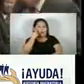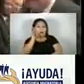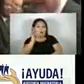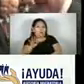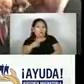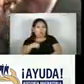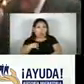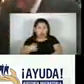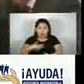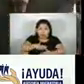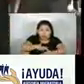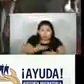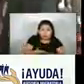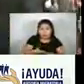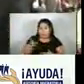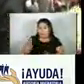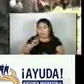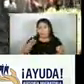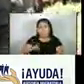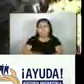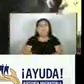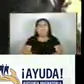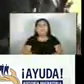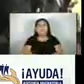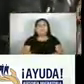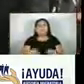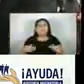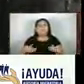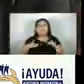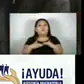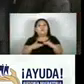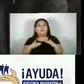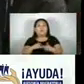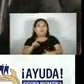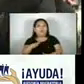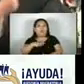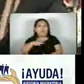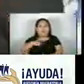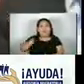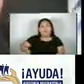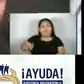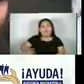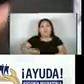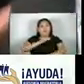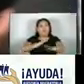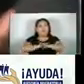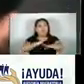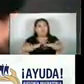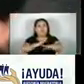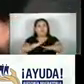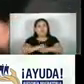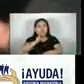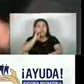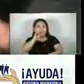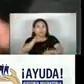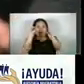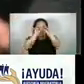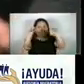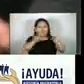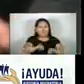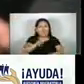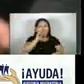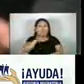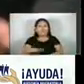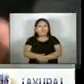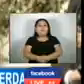de forma voluntaria como ha sido mencionado, y tampoco contaba con una abogada defensora como lo maneja la publicación del medio